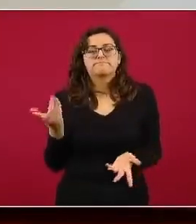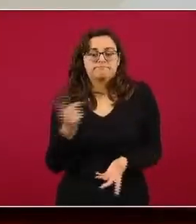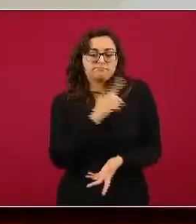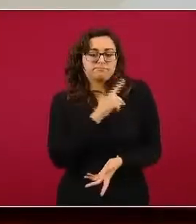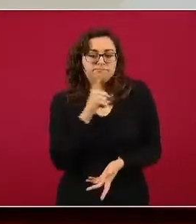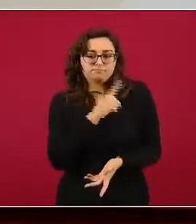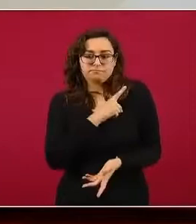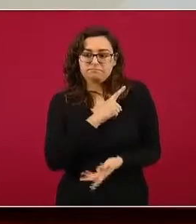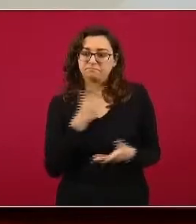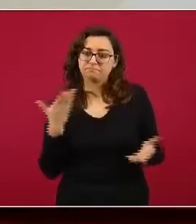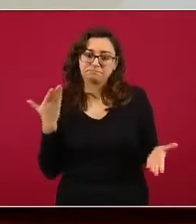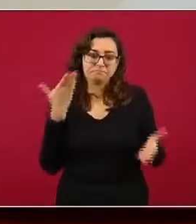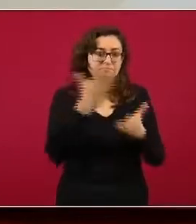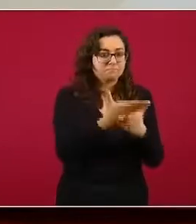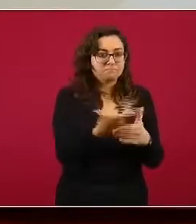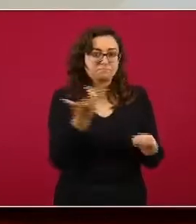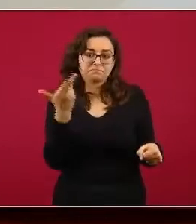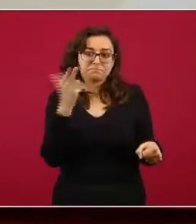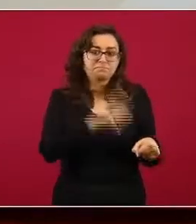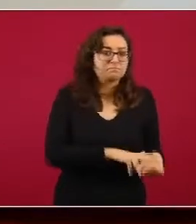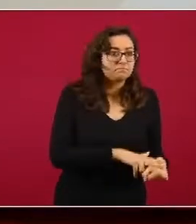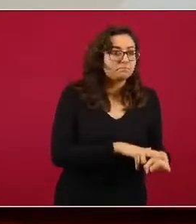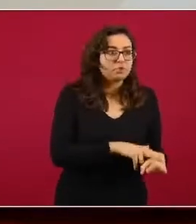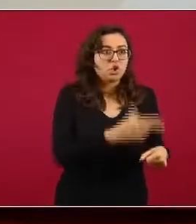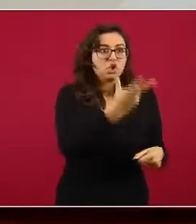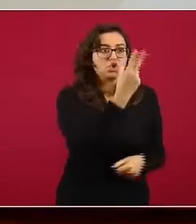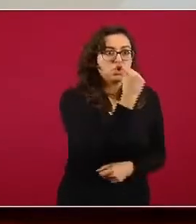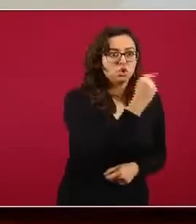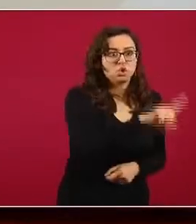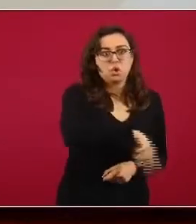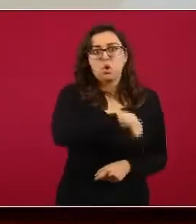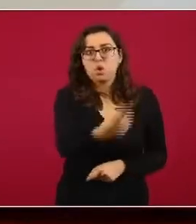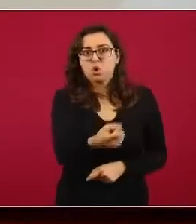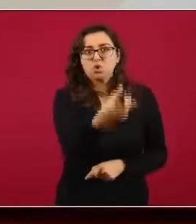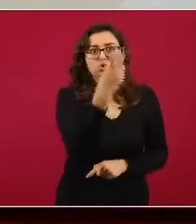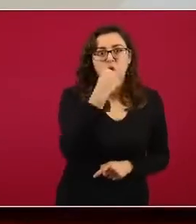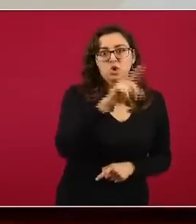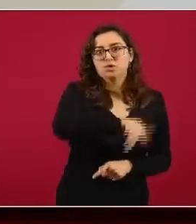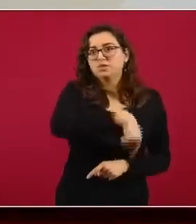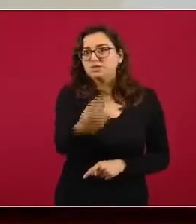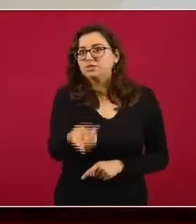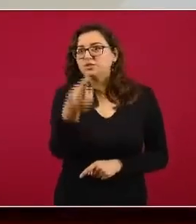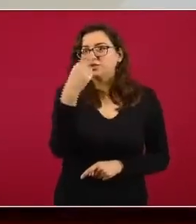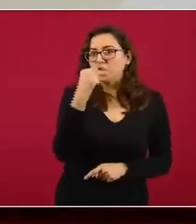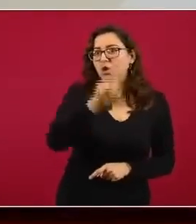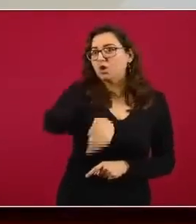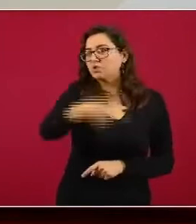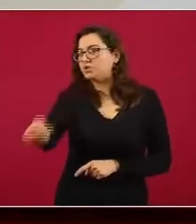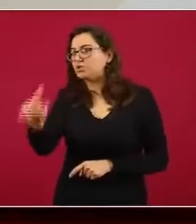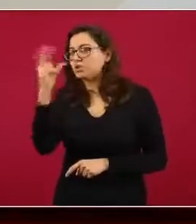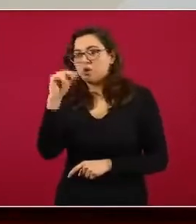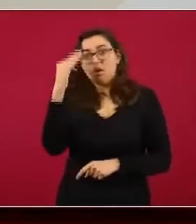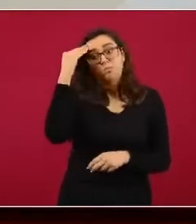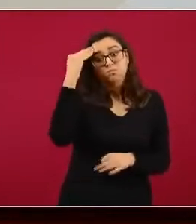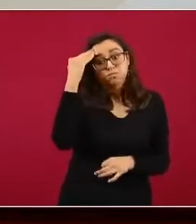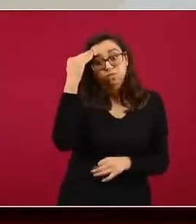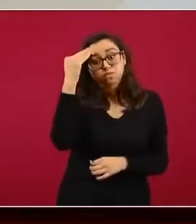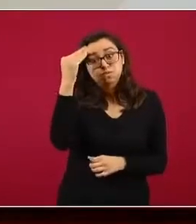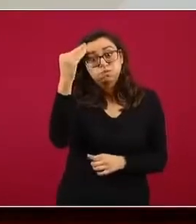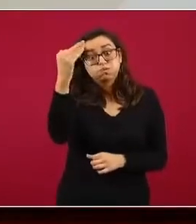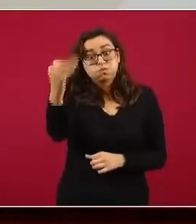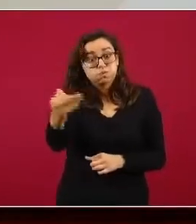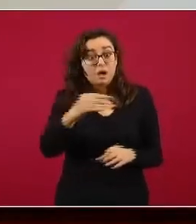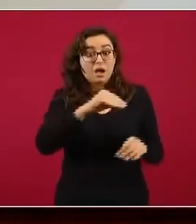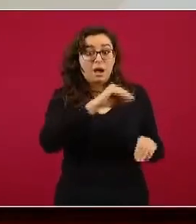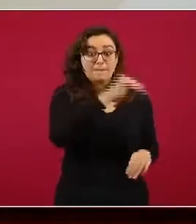por su propio pie, trata de encontrar una cama, va a demorar más tiempo en hacerlo, porque eso lo va a llevar a